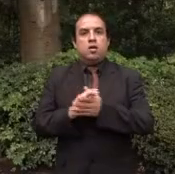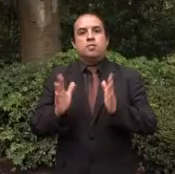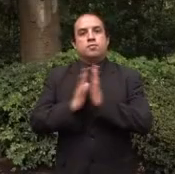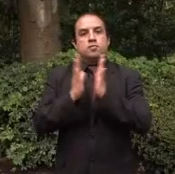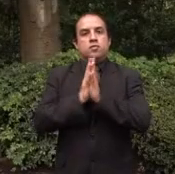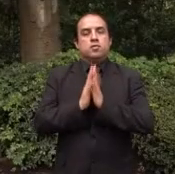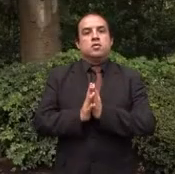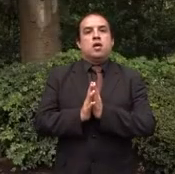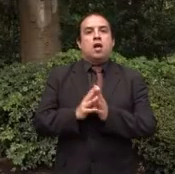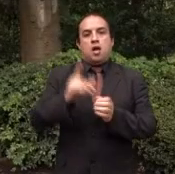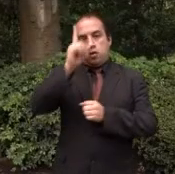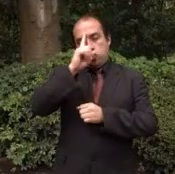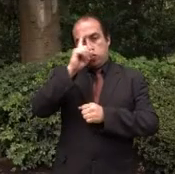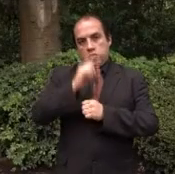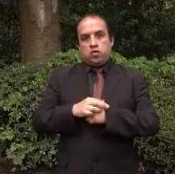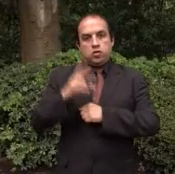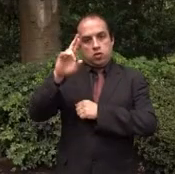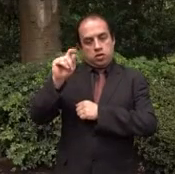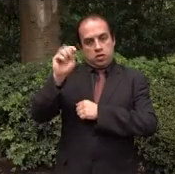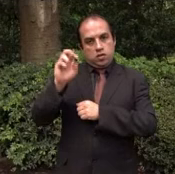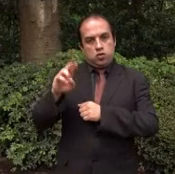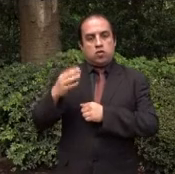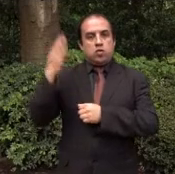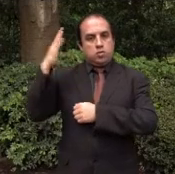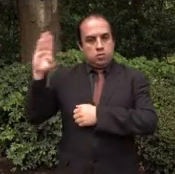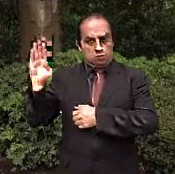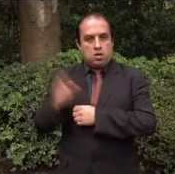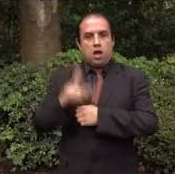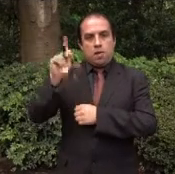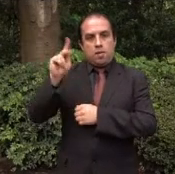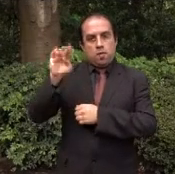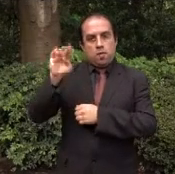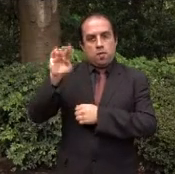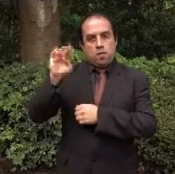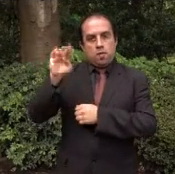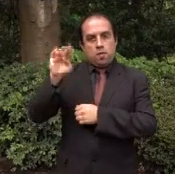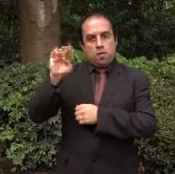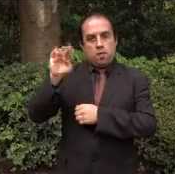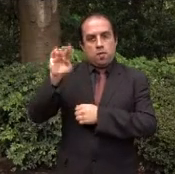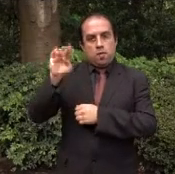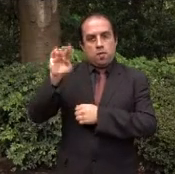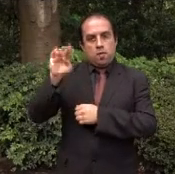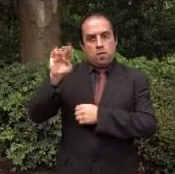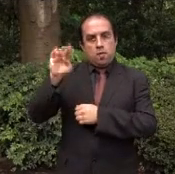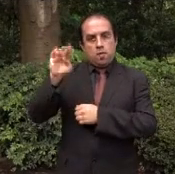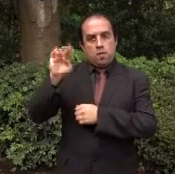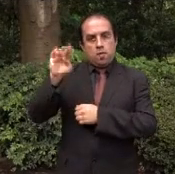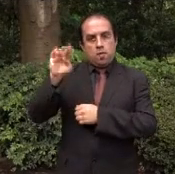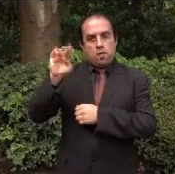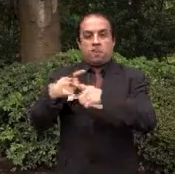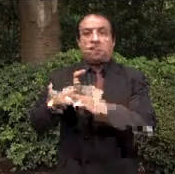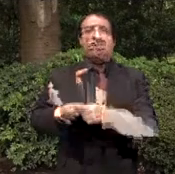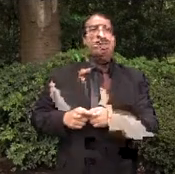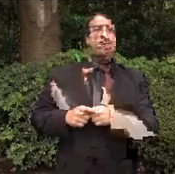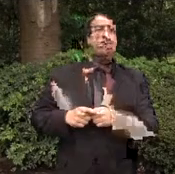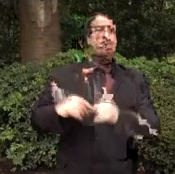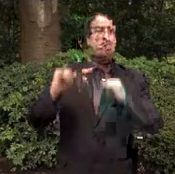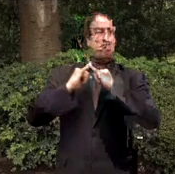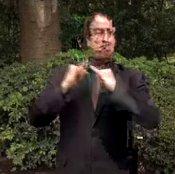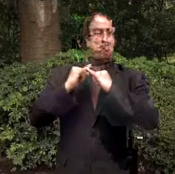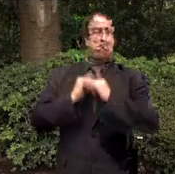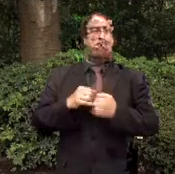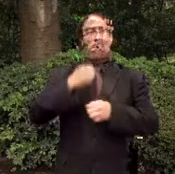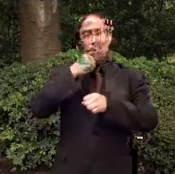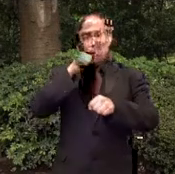Pro Bosque, a las distintas representaciones de las secretarías de gobierno de México y